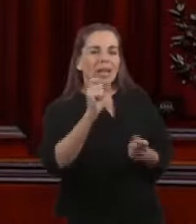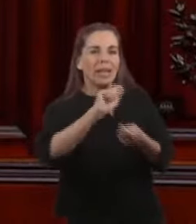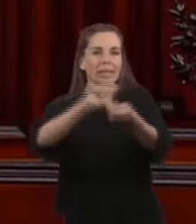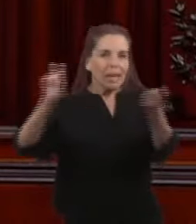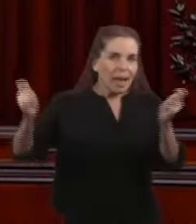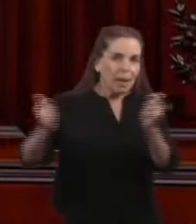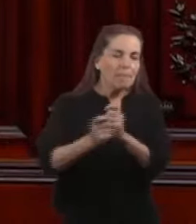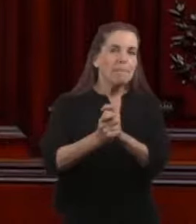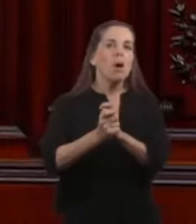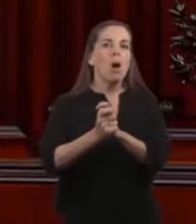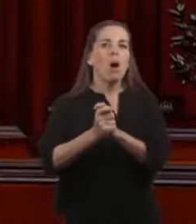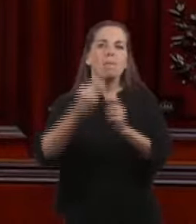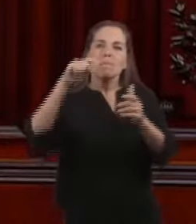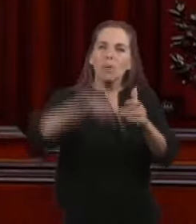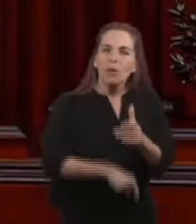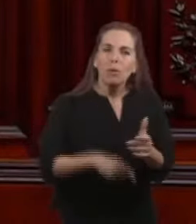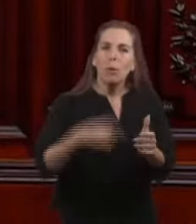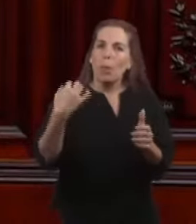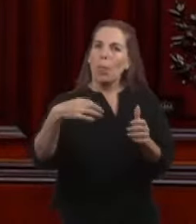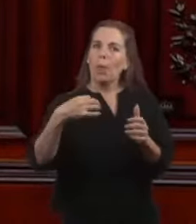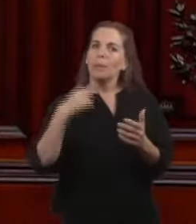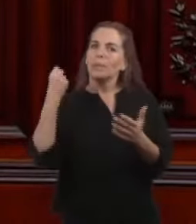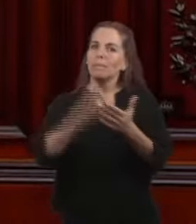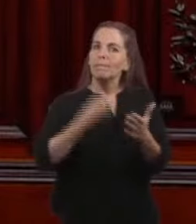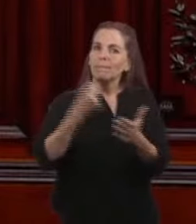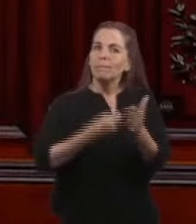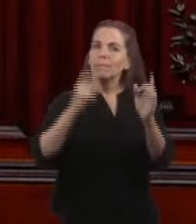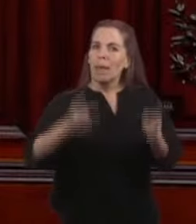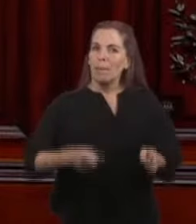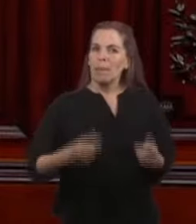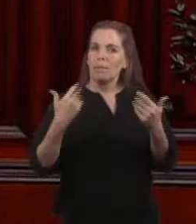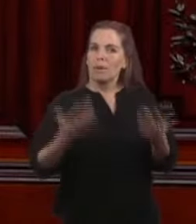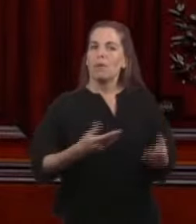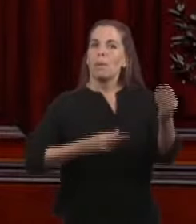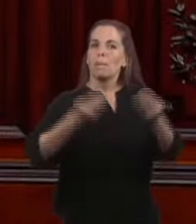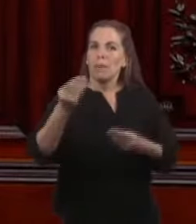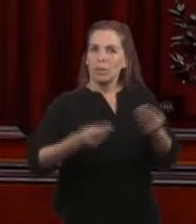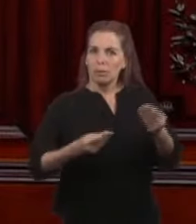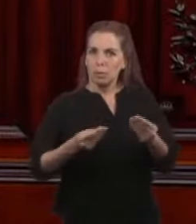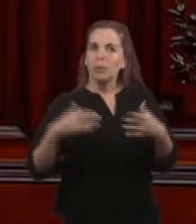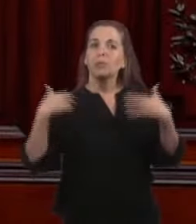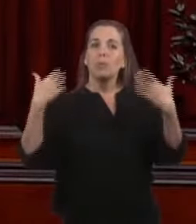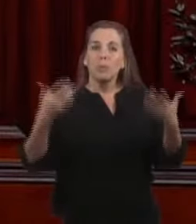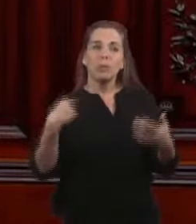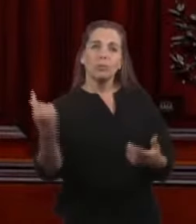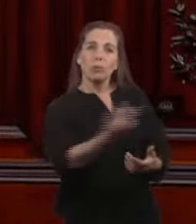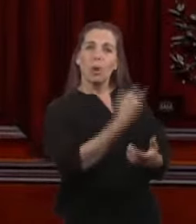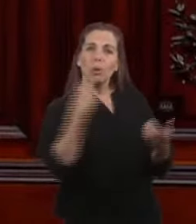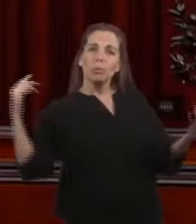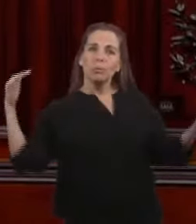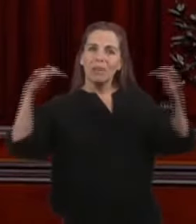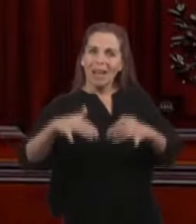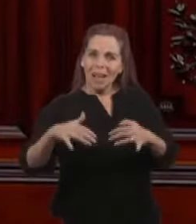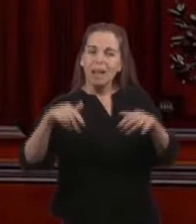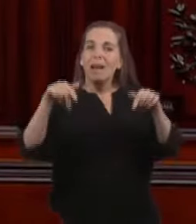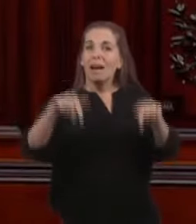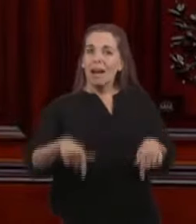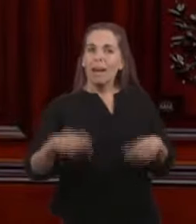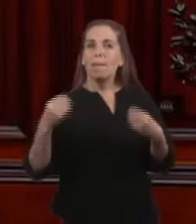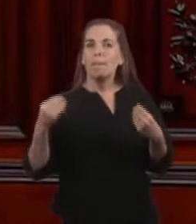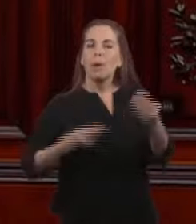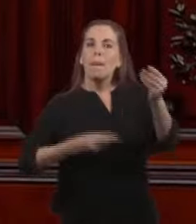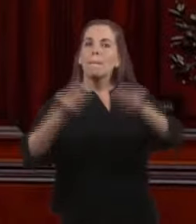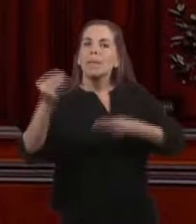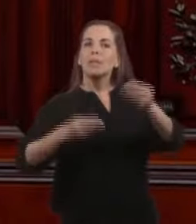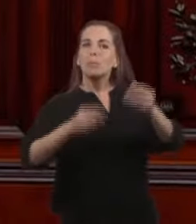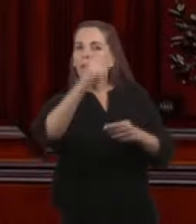mayor tiene que ser el esfuerzo empeñado para pelear por él por eso estamos aquí hoy porque el presupuesto nacional no